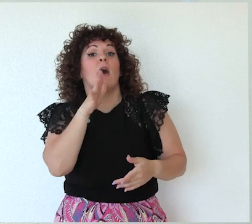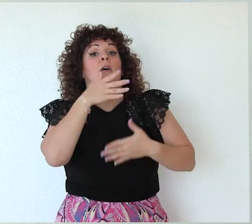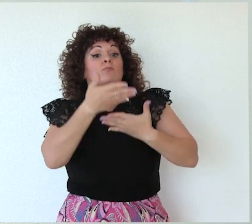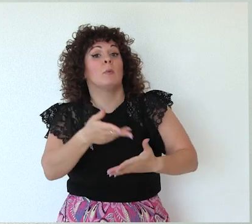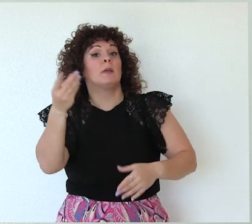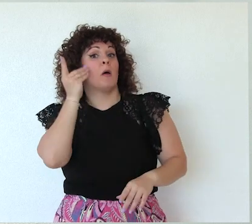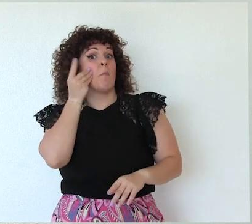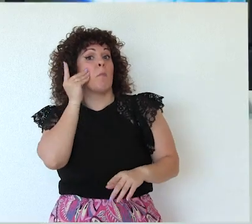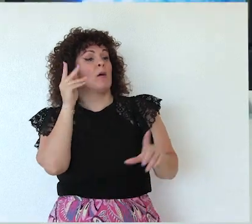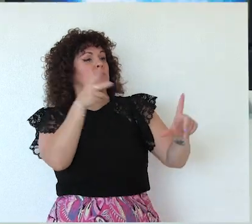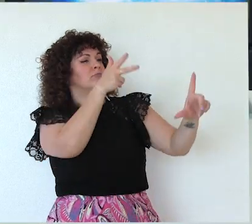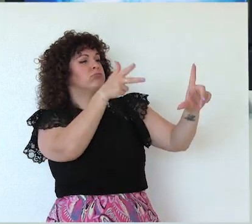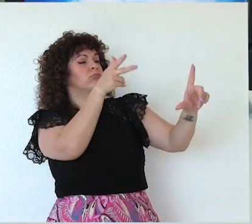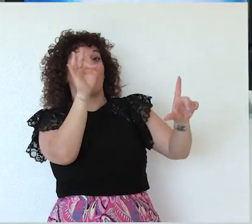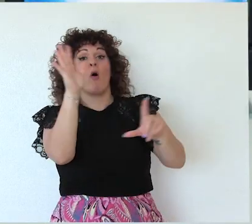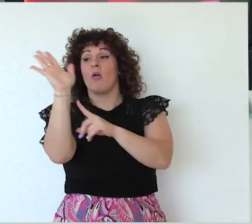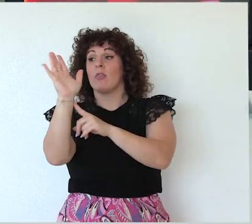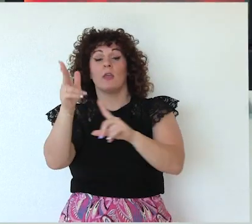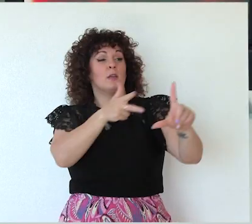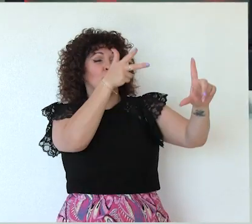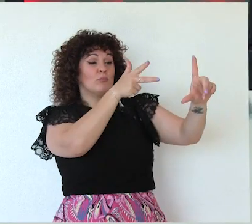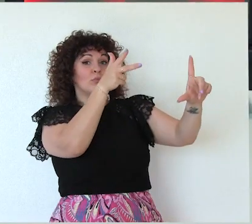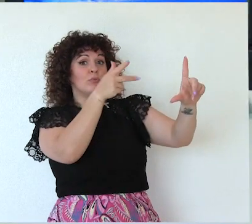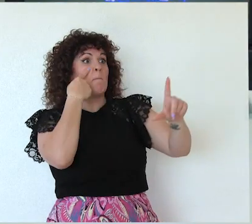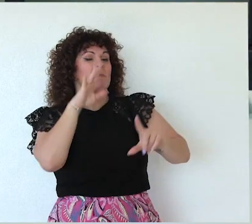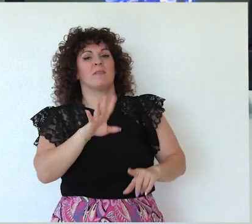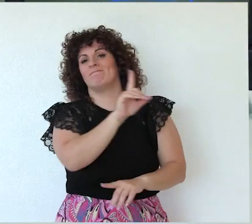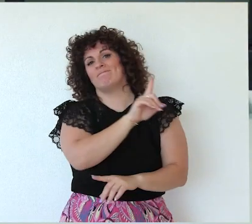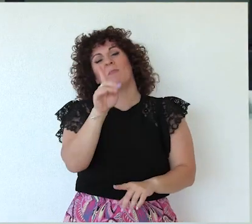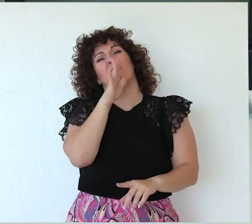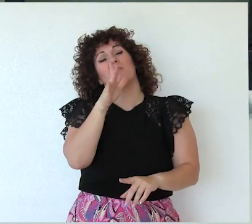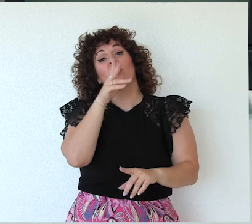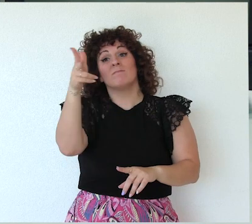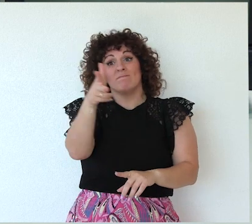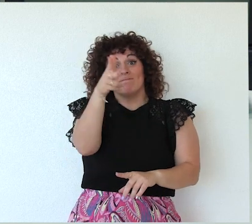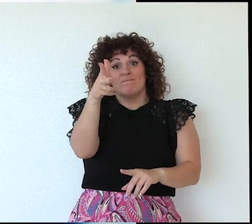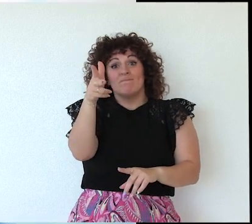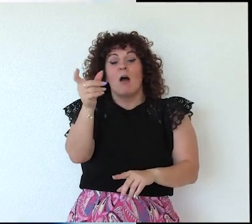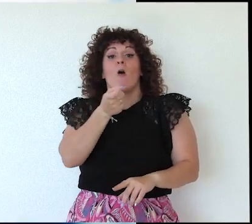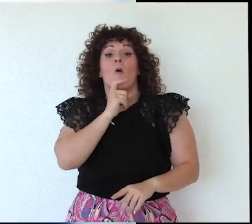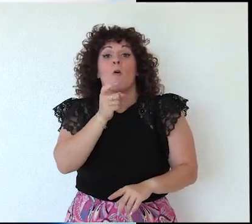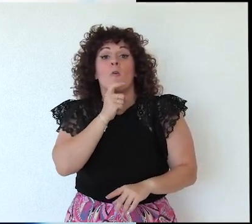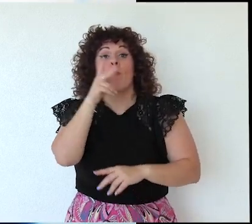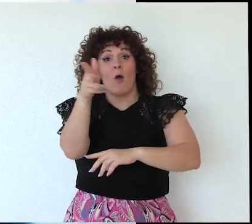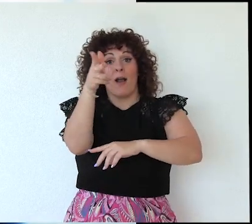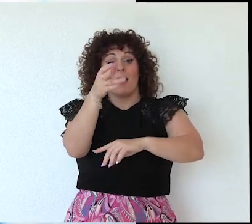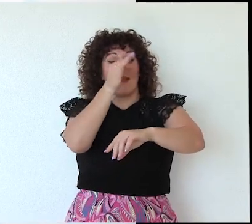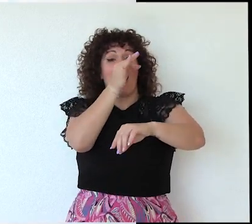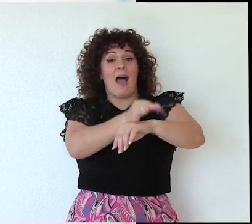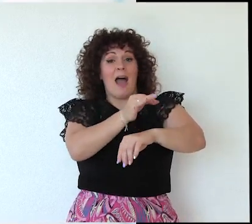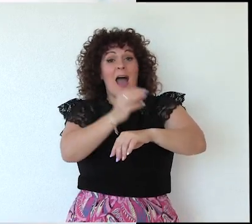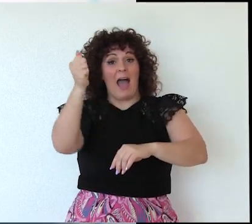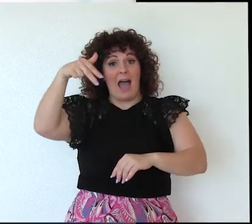a las que vemos en el cine? Esto es porque han sido grabadas con cámaras analógicas de 8